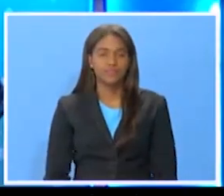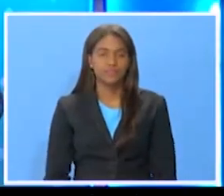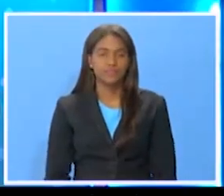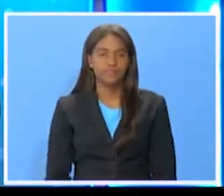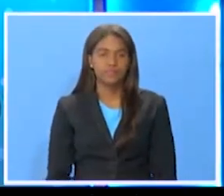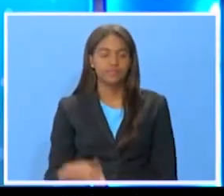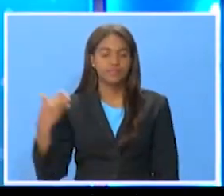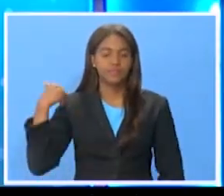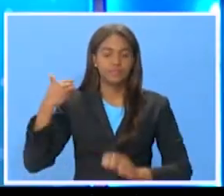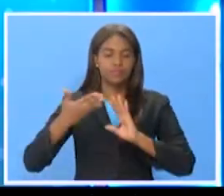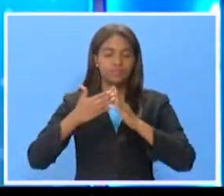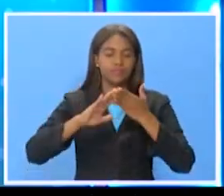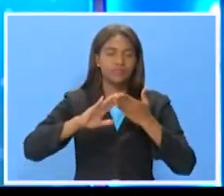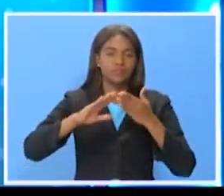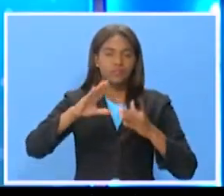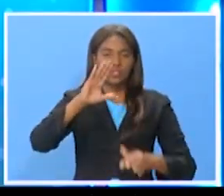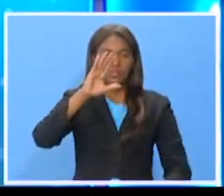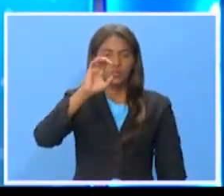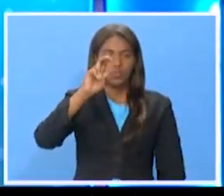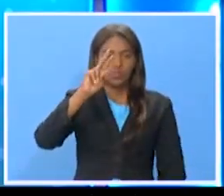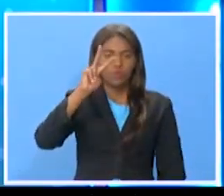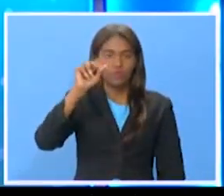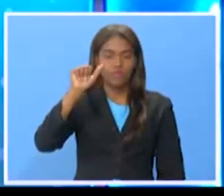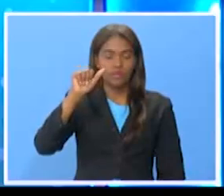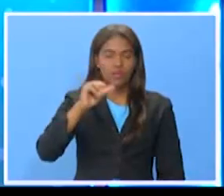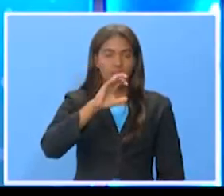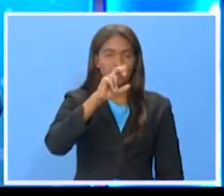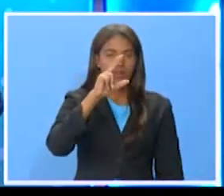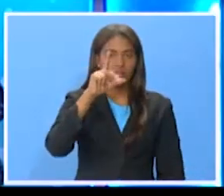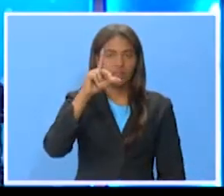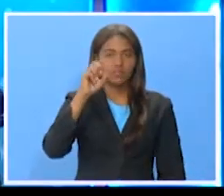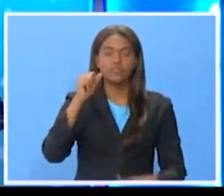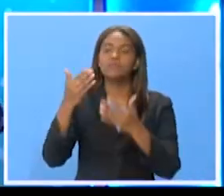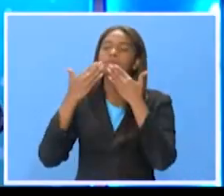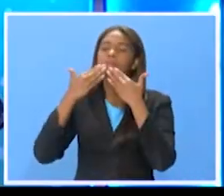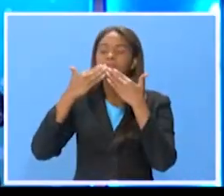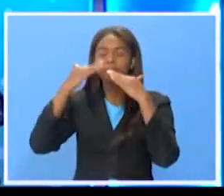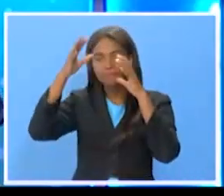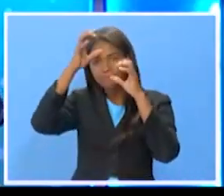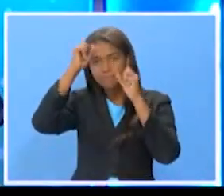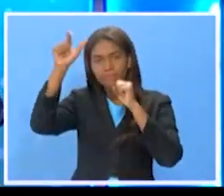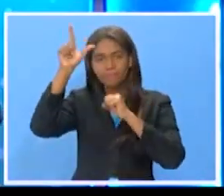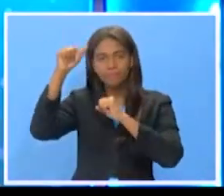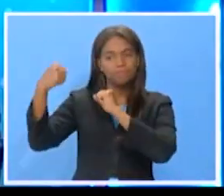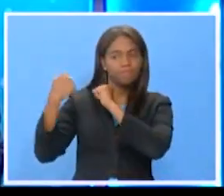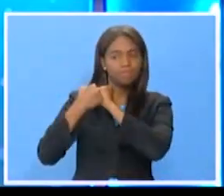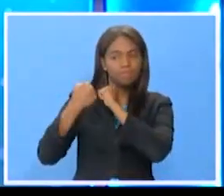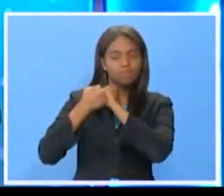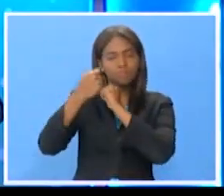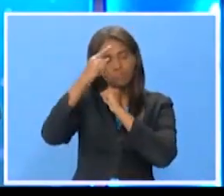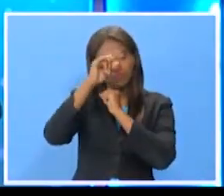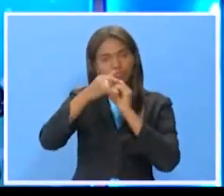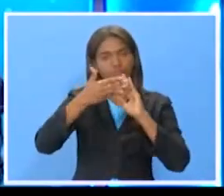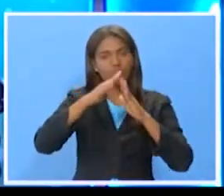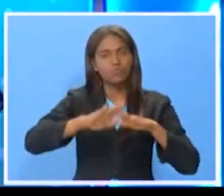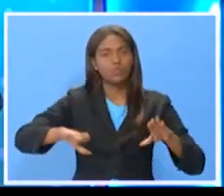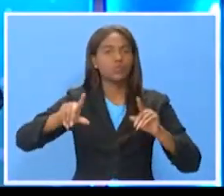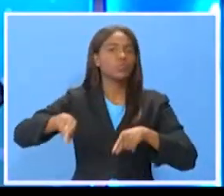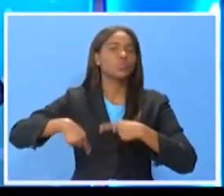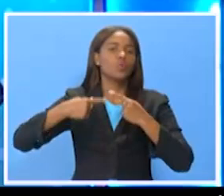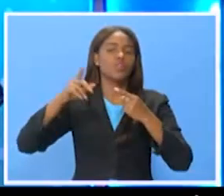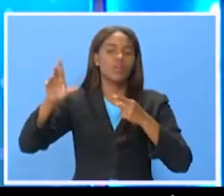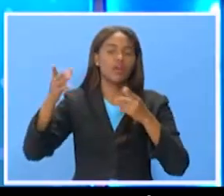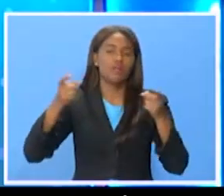El alcalde del Distrito Municipal La Cuaba, Carlos Montaño, agradeció al mandatario Luis Abinader por el apoyo mostrado a dicha comunidad durante su